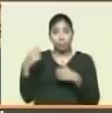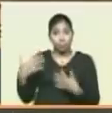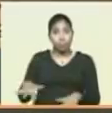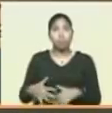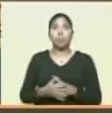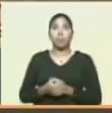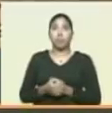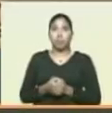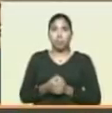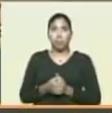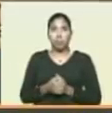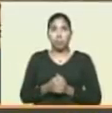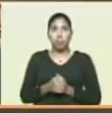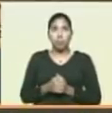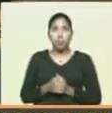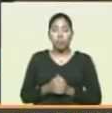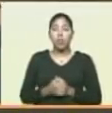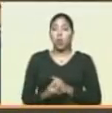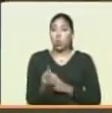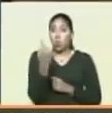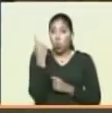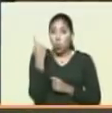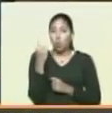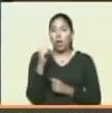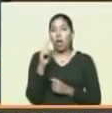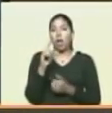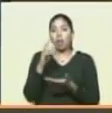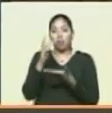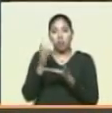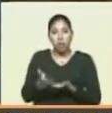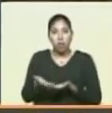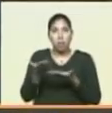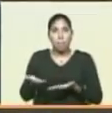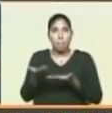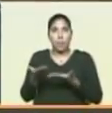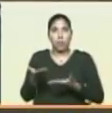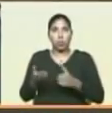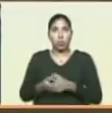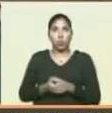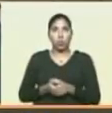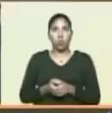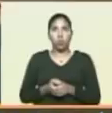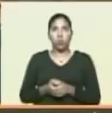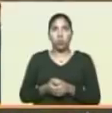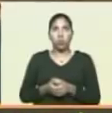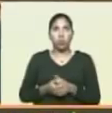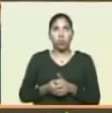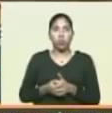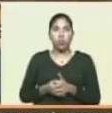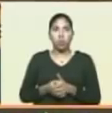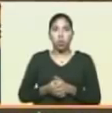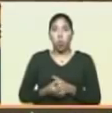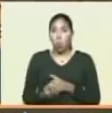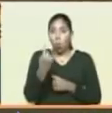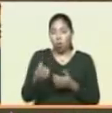jamaiquinos, cuesta una libra de tamarindo, para poner un ejemplo, una